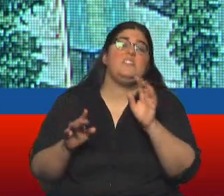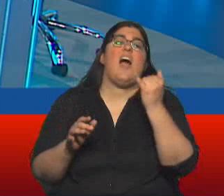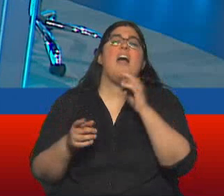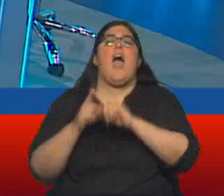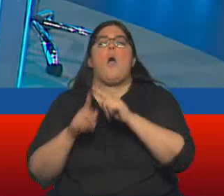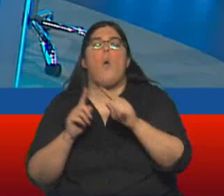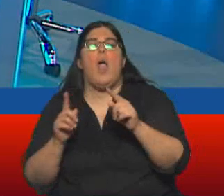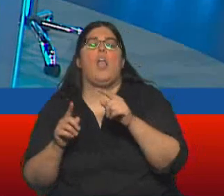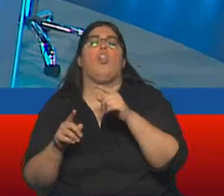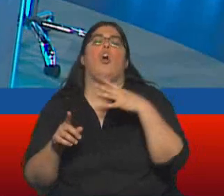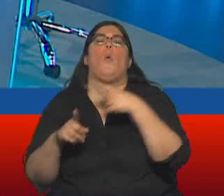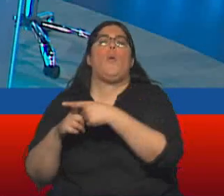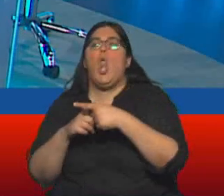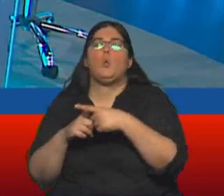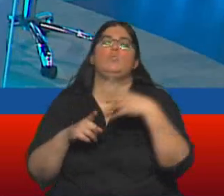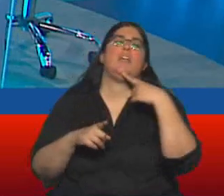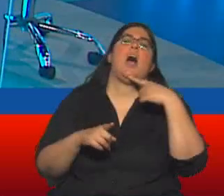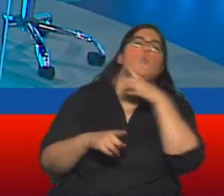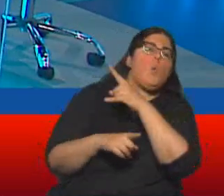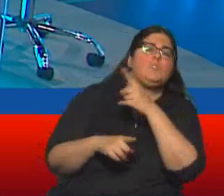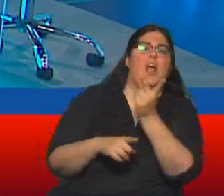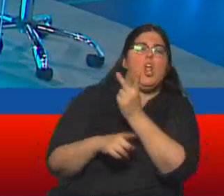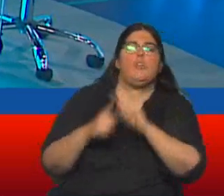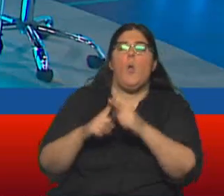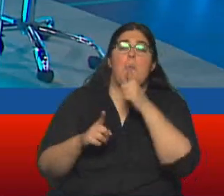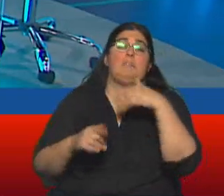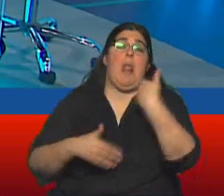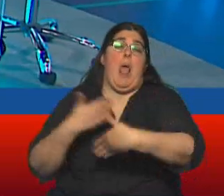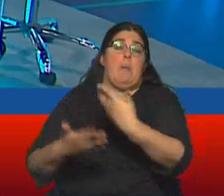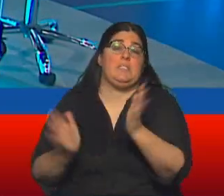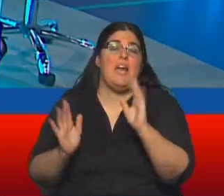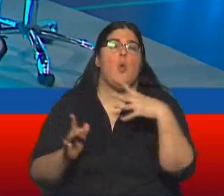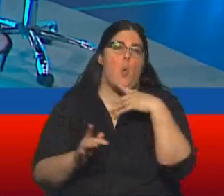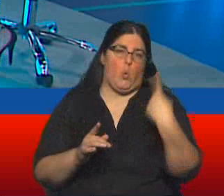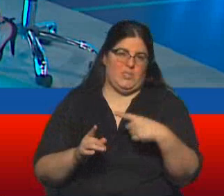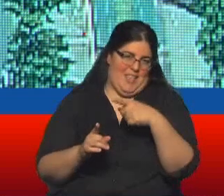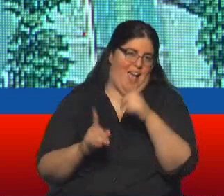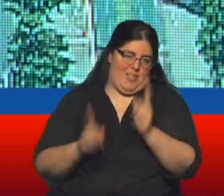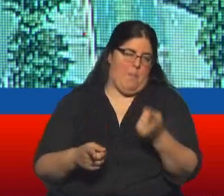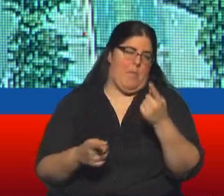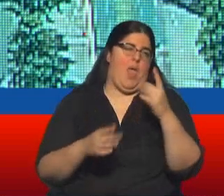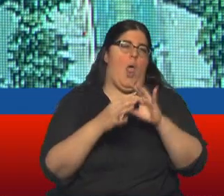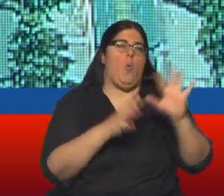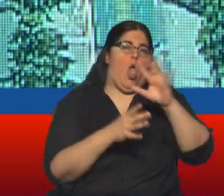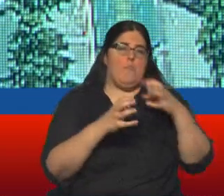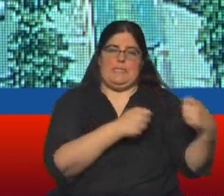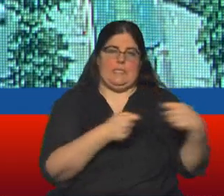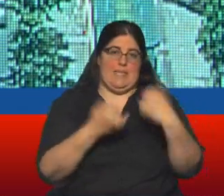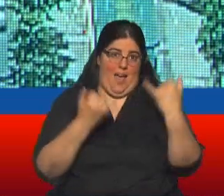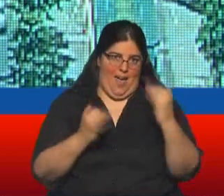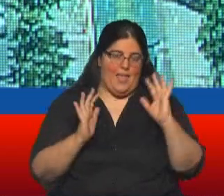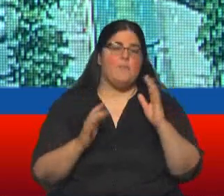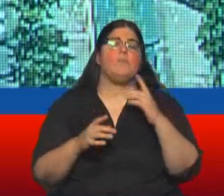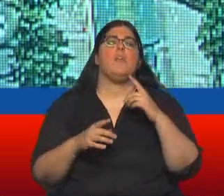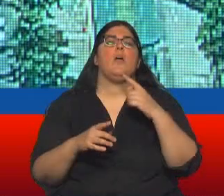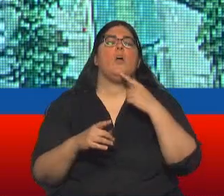entre Bielorrusia y Rusia para avanzar en esto. Sabemos que Rusia también tiene esas tensiones con la Unión Europea. ¿Hasta dónde juega